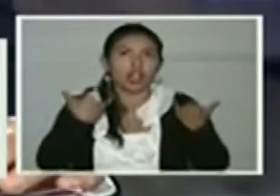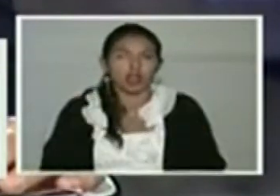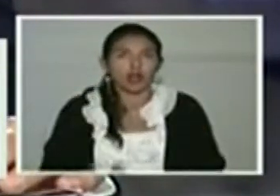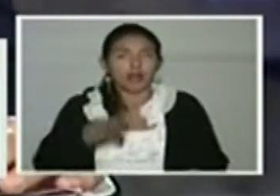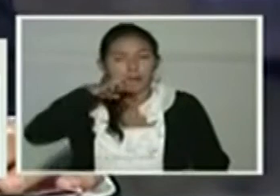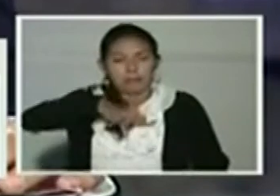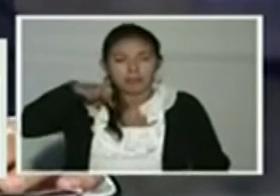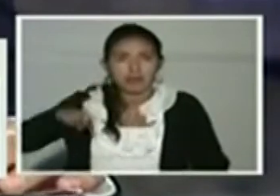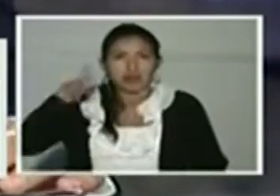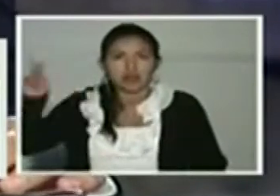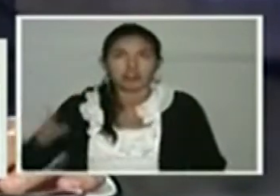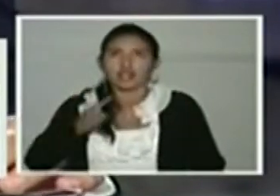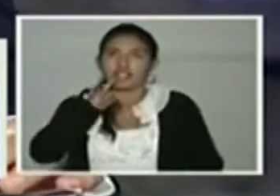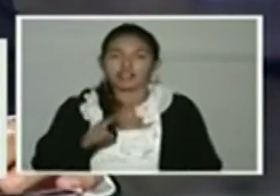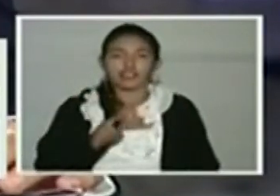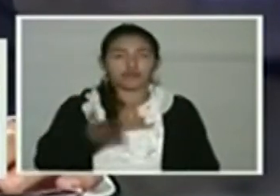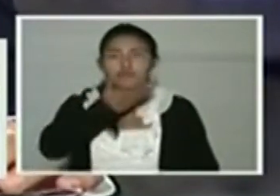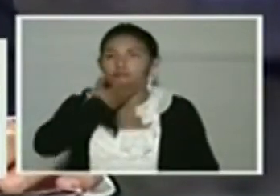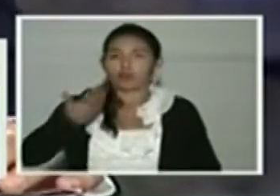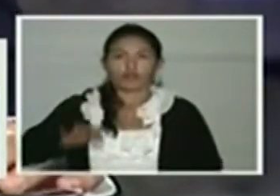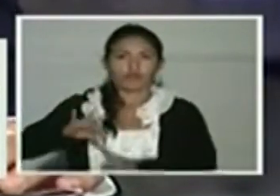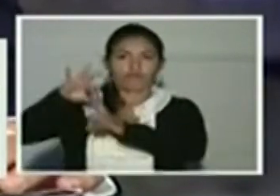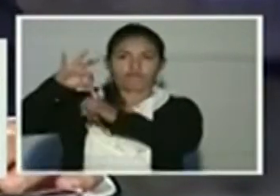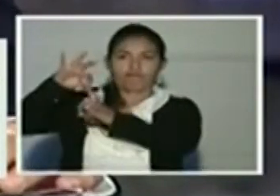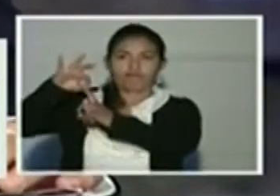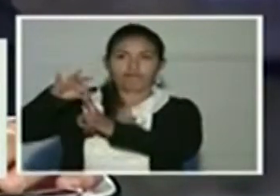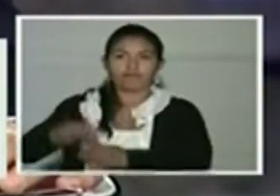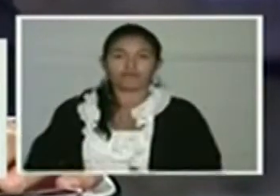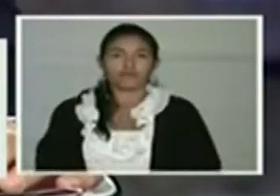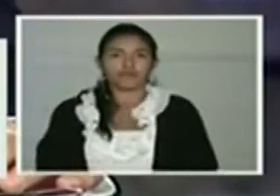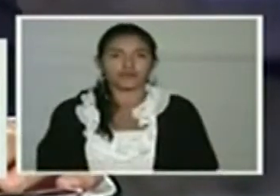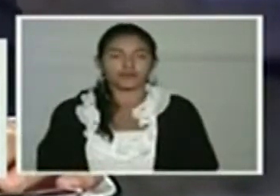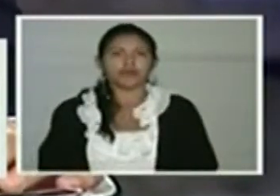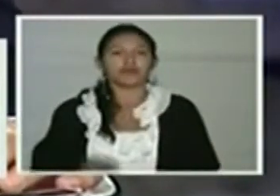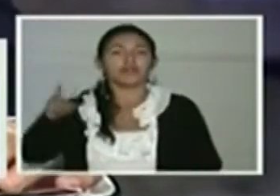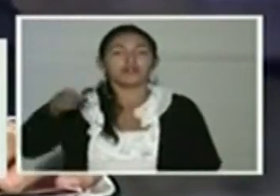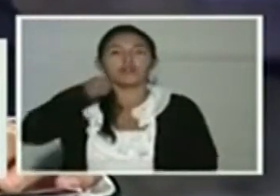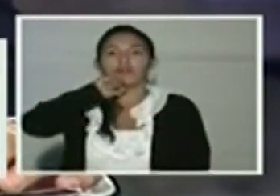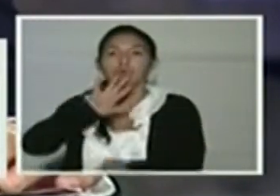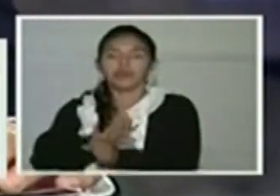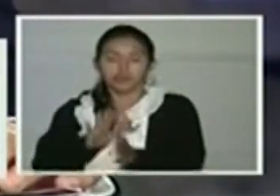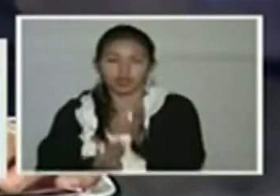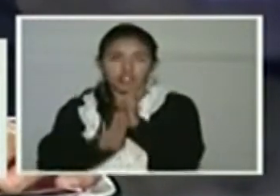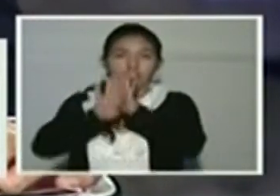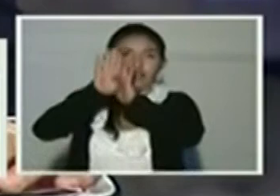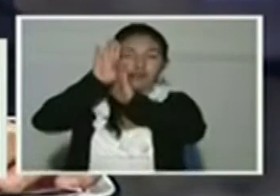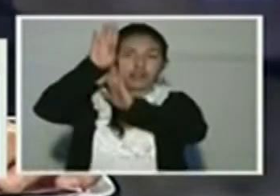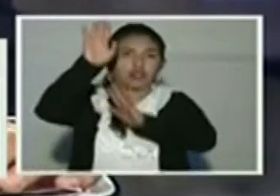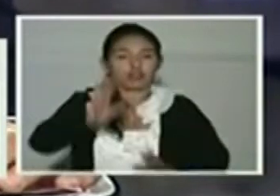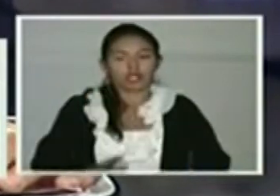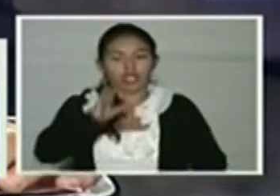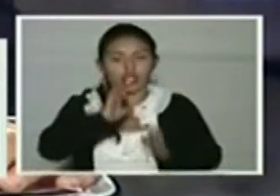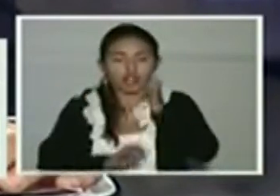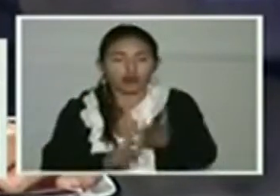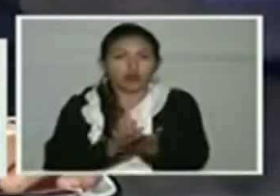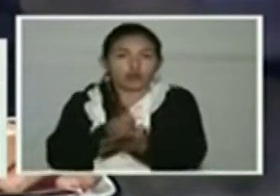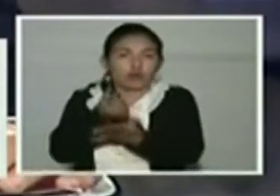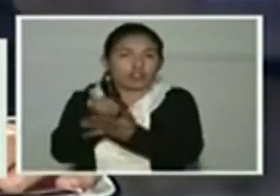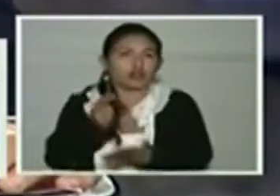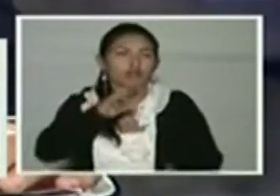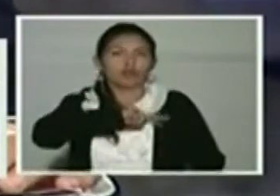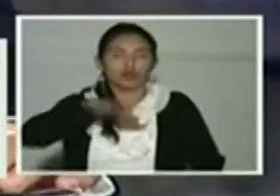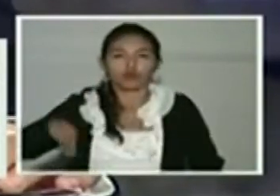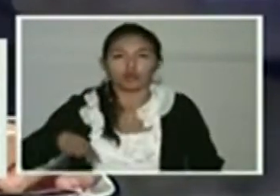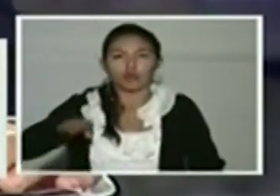peruanos por el cambio es la mejor porque garantice el crecimiento económico en nuestro país pero de que